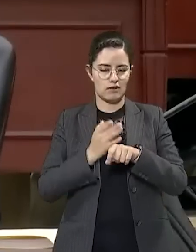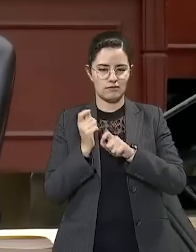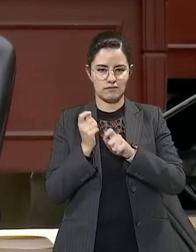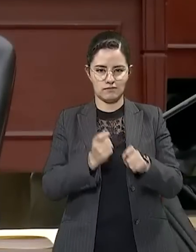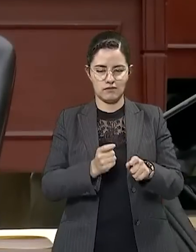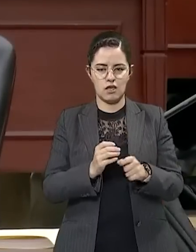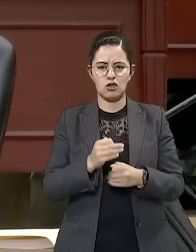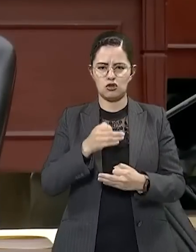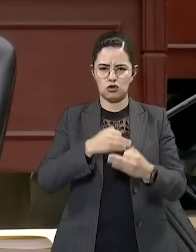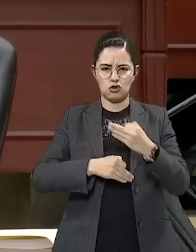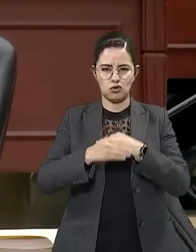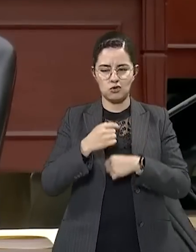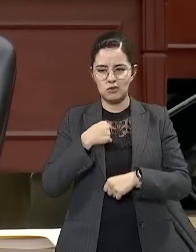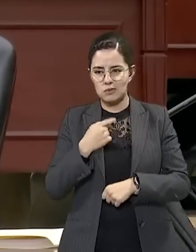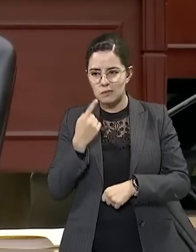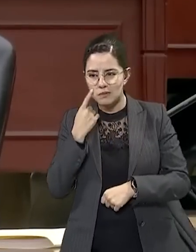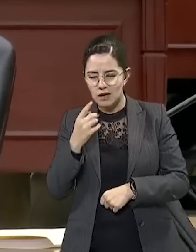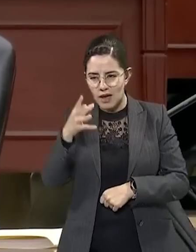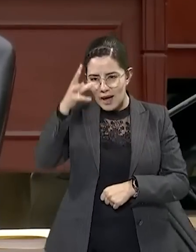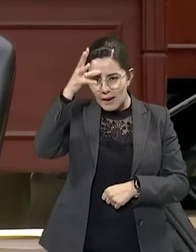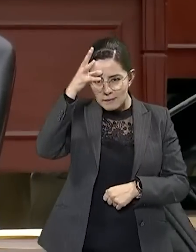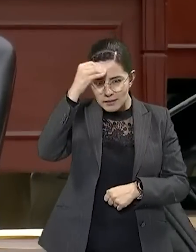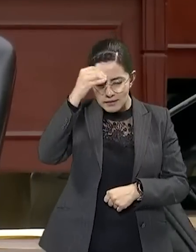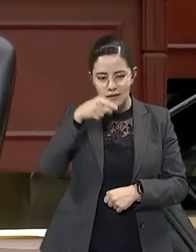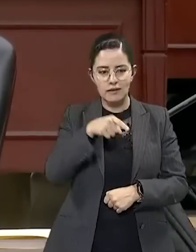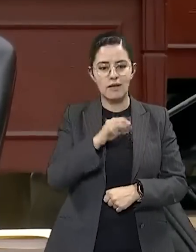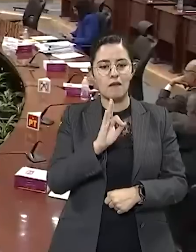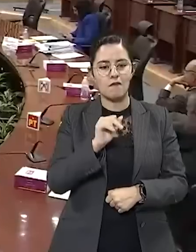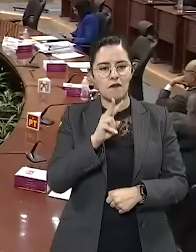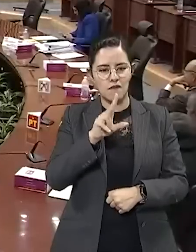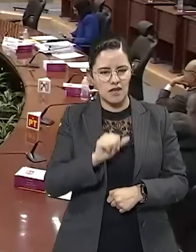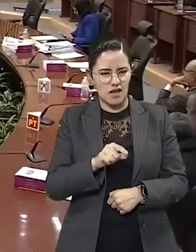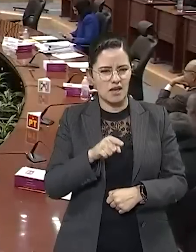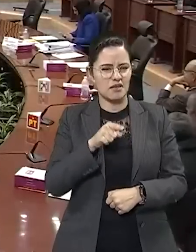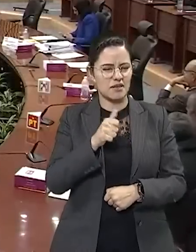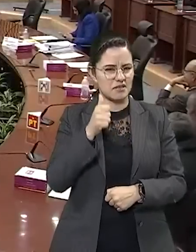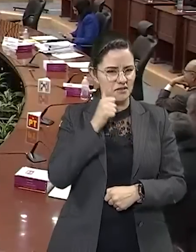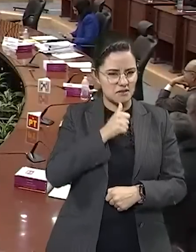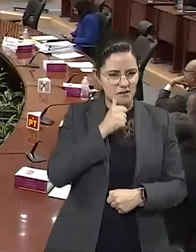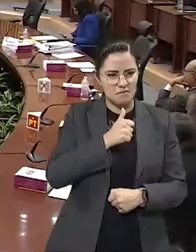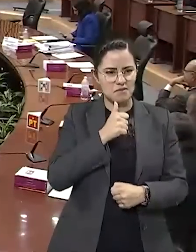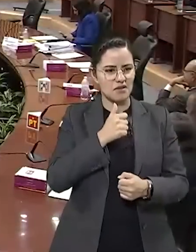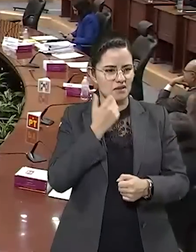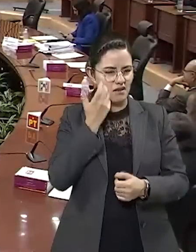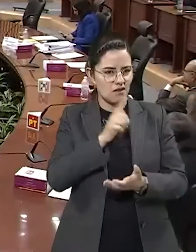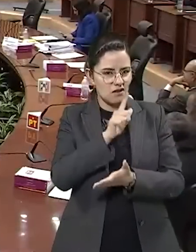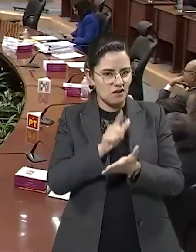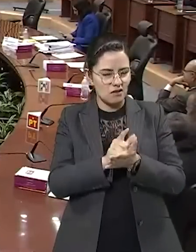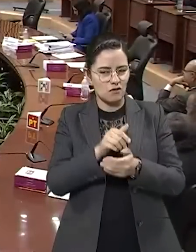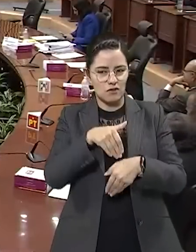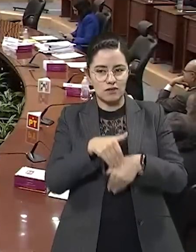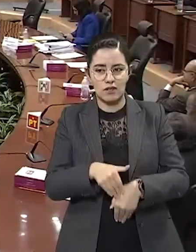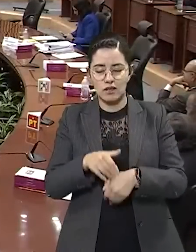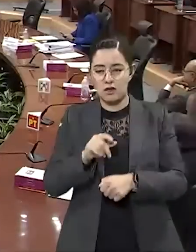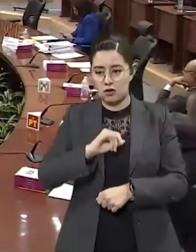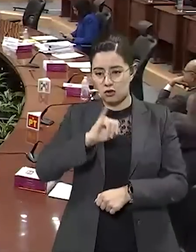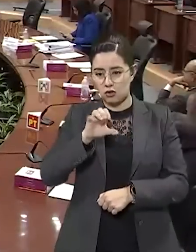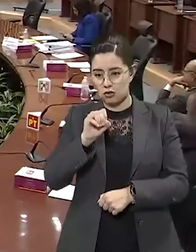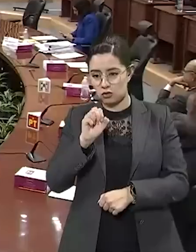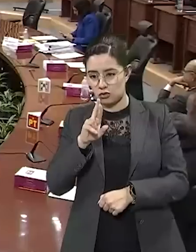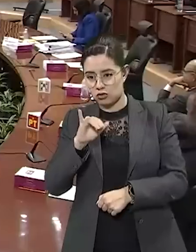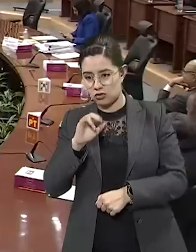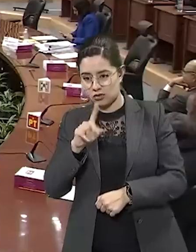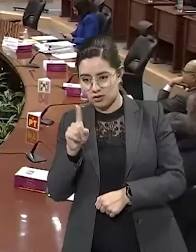he aprendido de Adriana Favela su rigor jurídico de José Roberto Ruiz su preocupación por